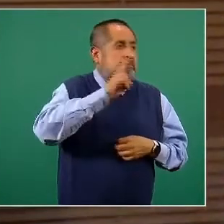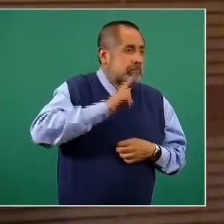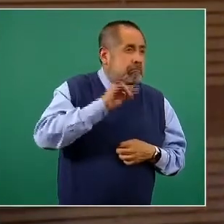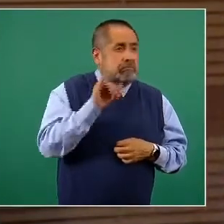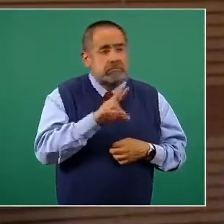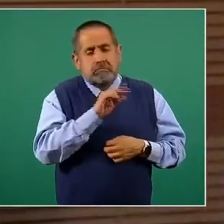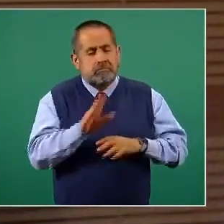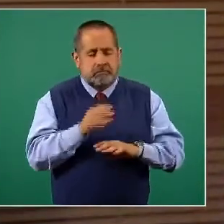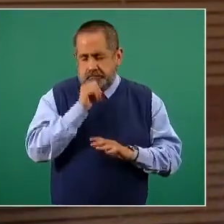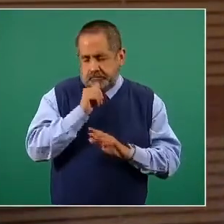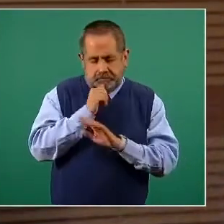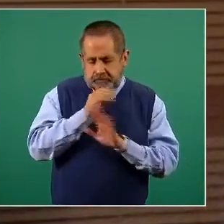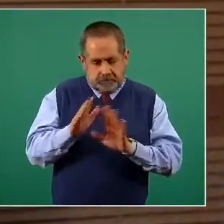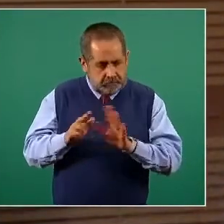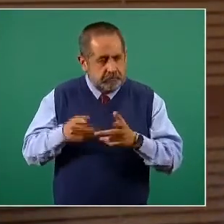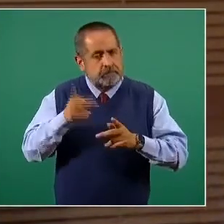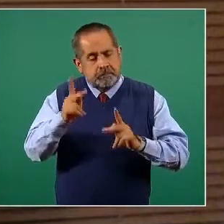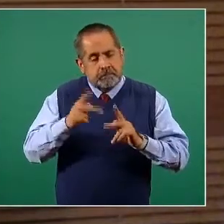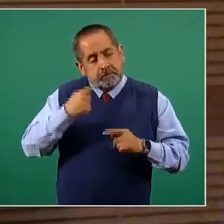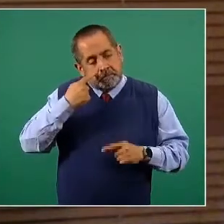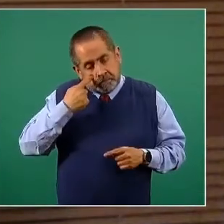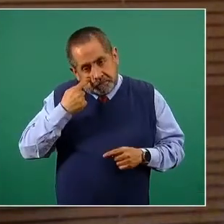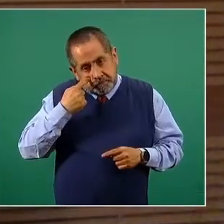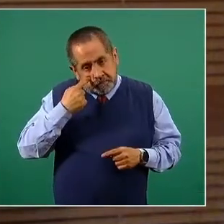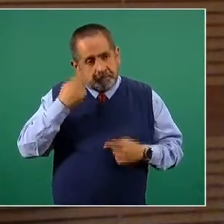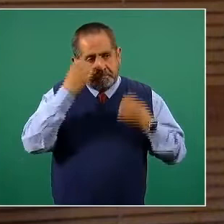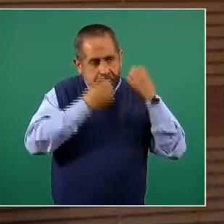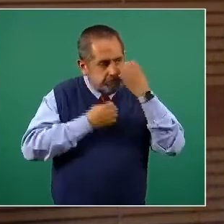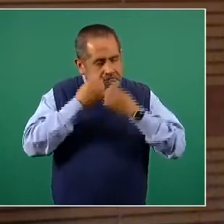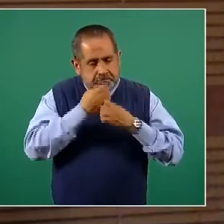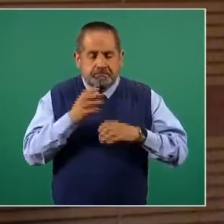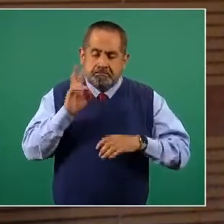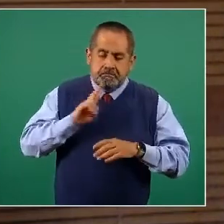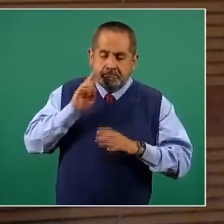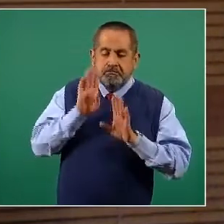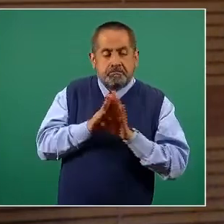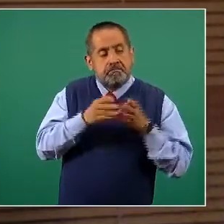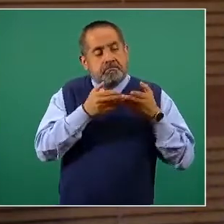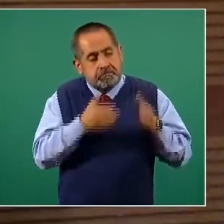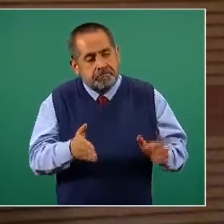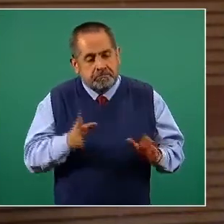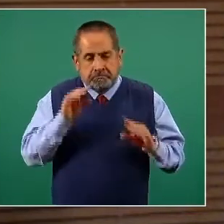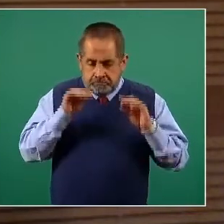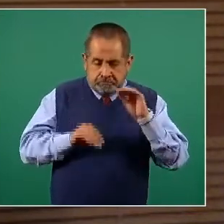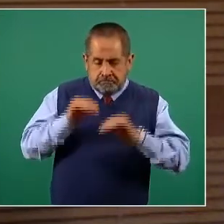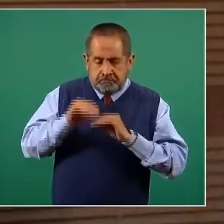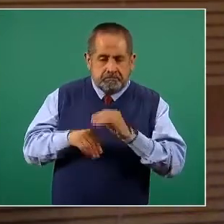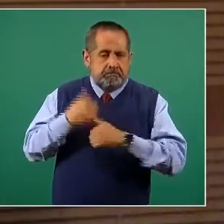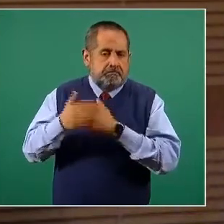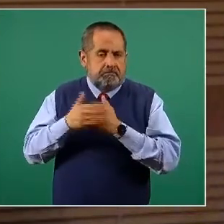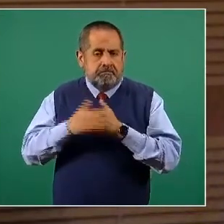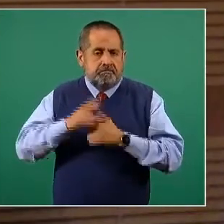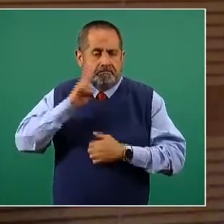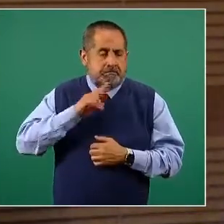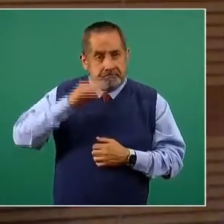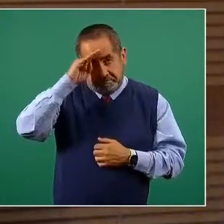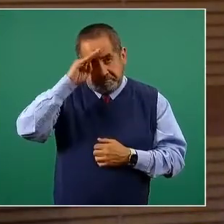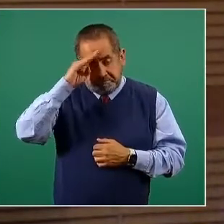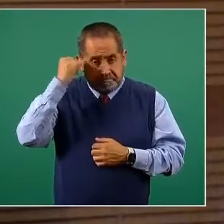cumple, pero sí estamos con una evaluación de los protocolos de reapertura para esto, y por lo pronto se está